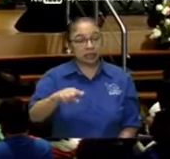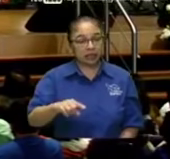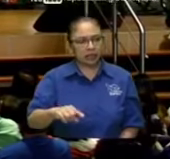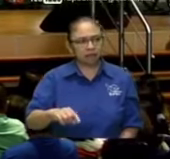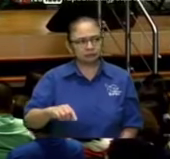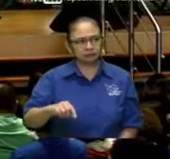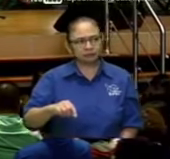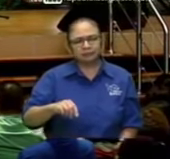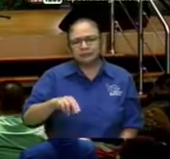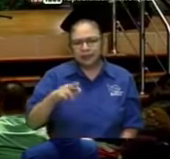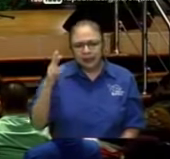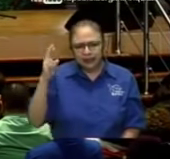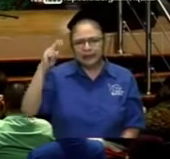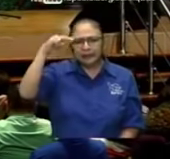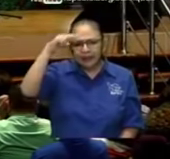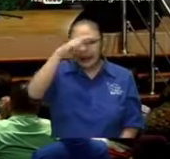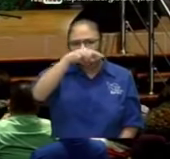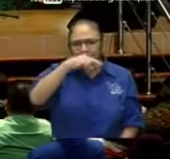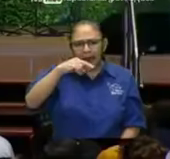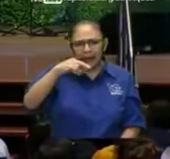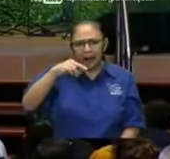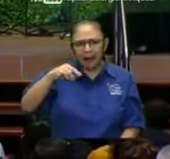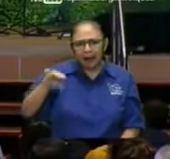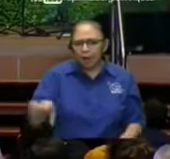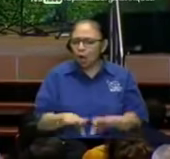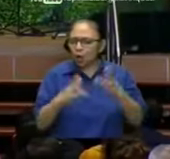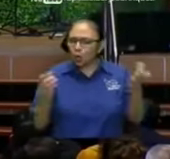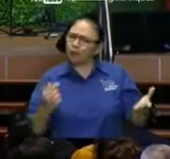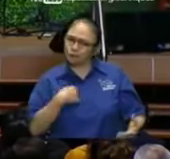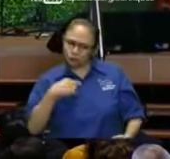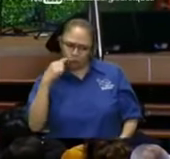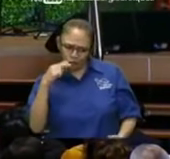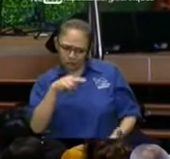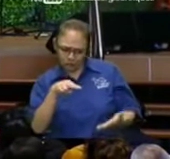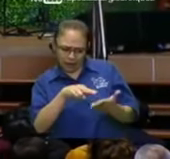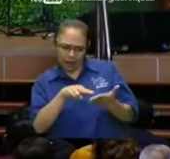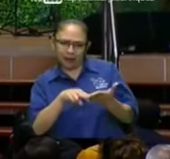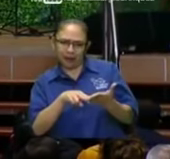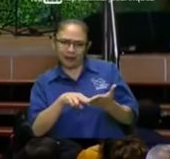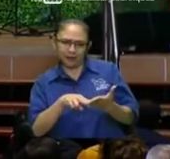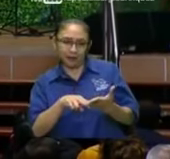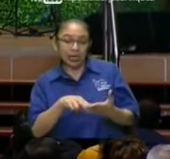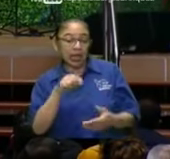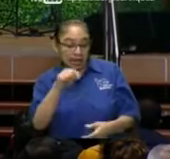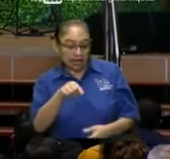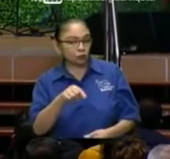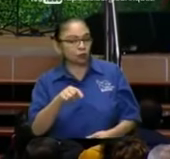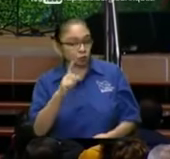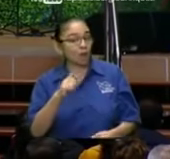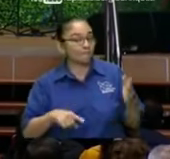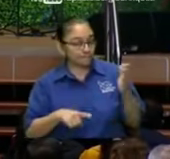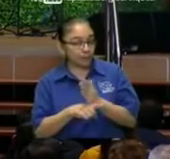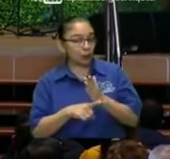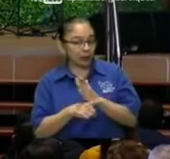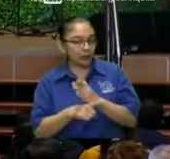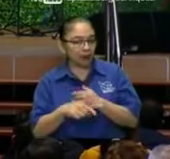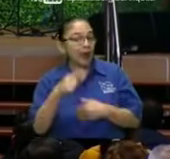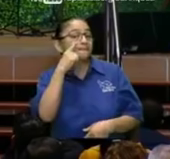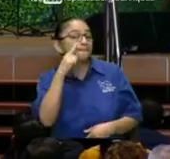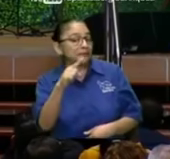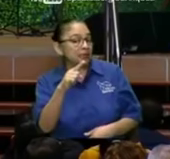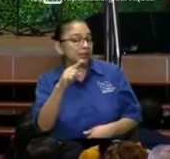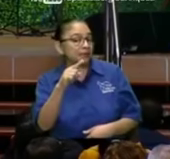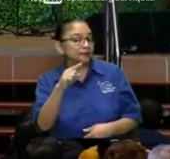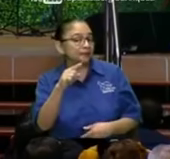las cosas. Entonces nosotros tenemos algunos problemitas, hermano, con eso. Porque mire esto que dice